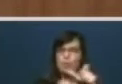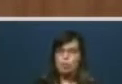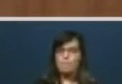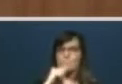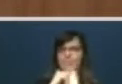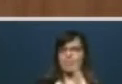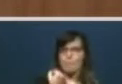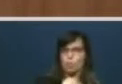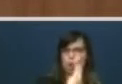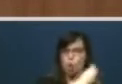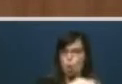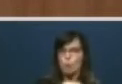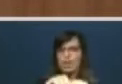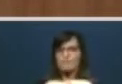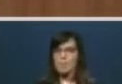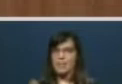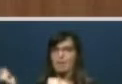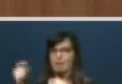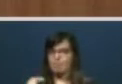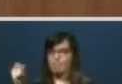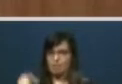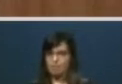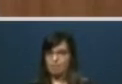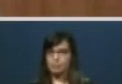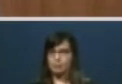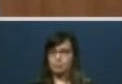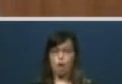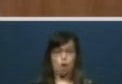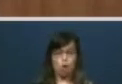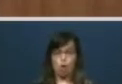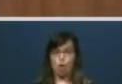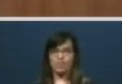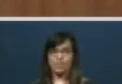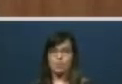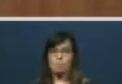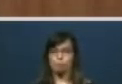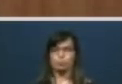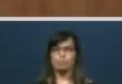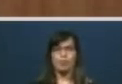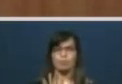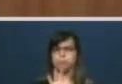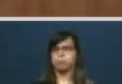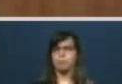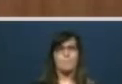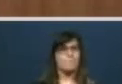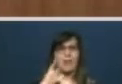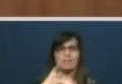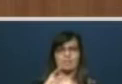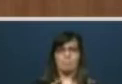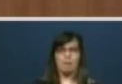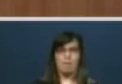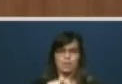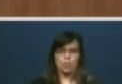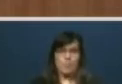las familias y los inmigrantes colectivos que son a los que más vinculada se encuentra la evolución